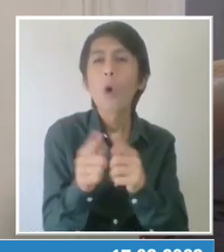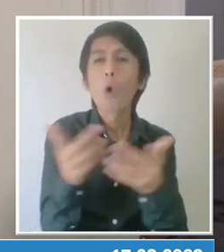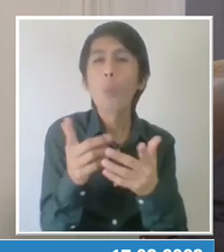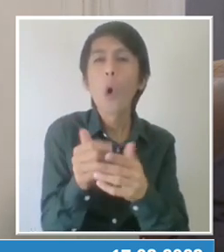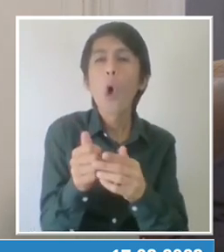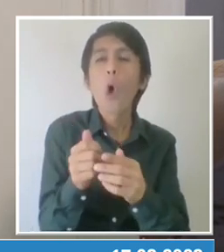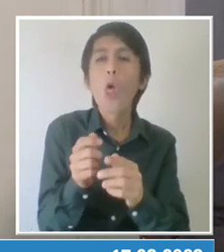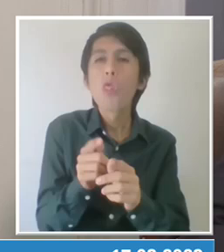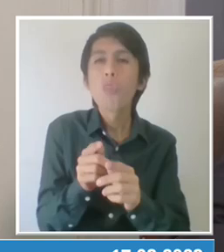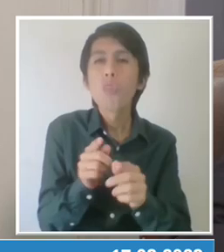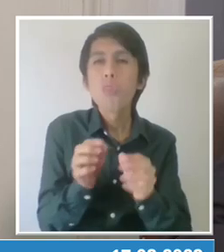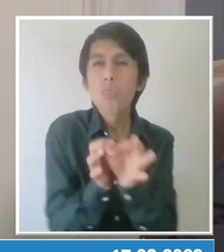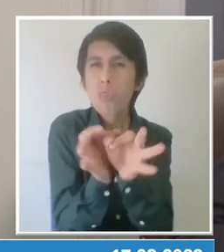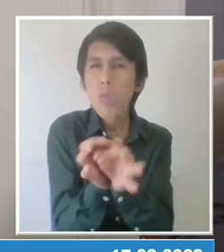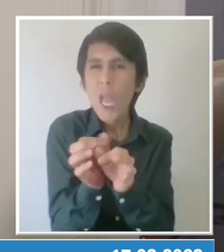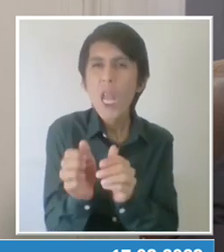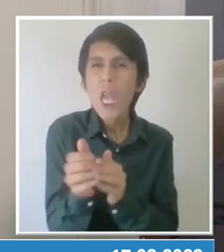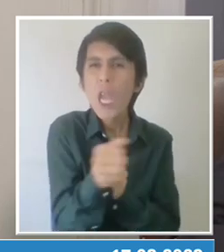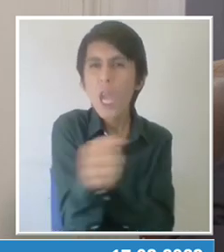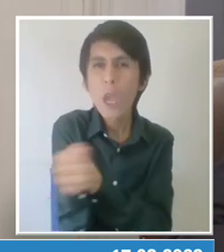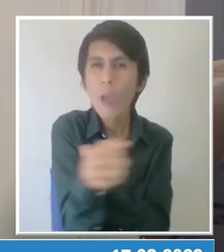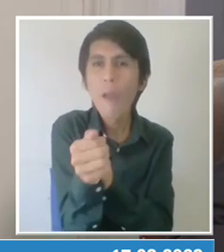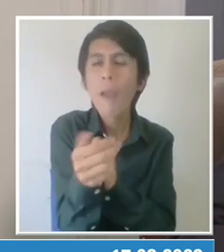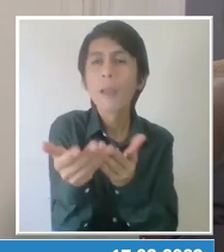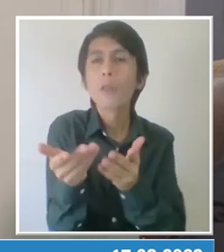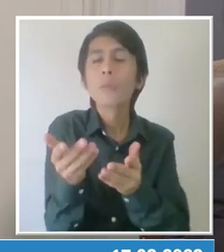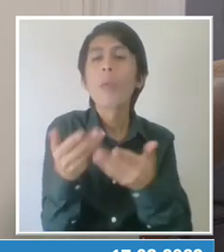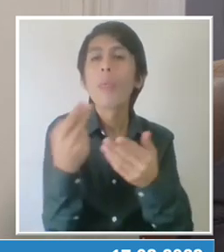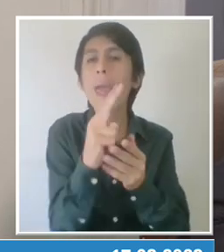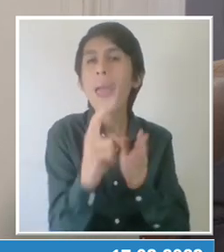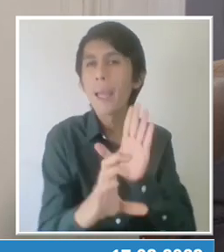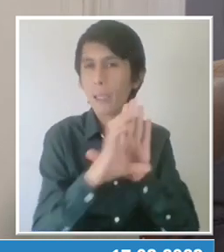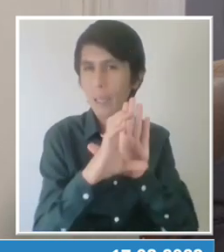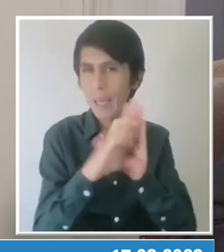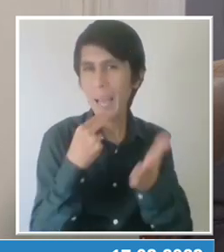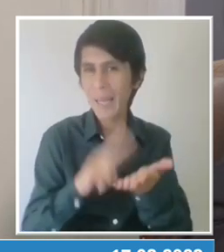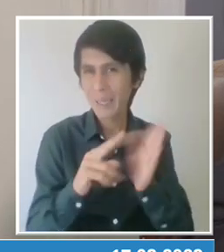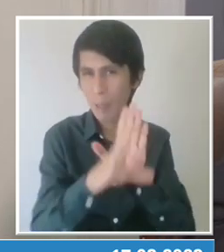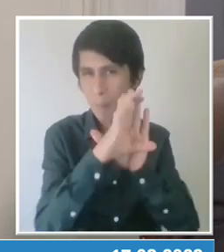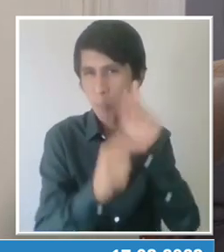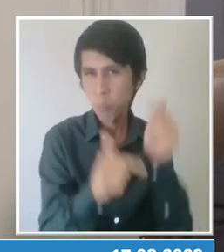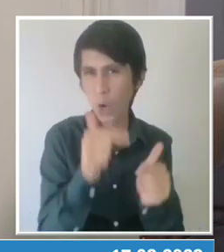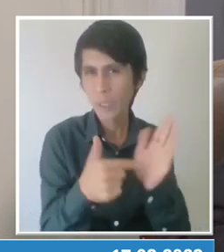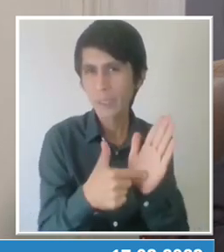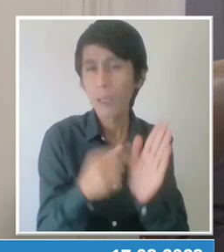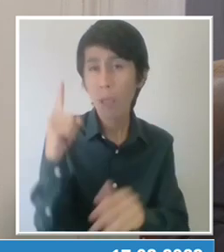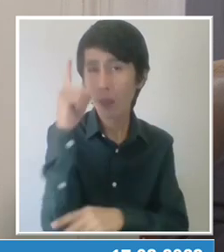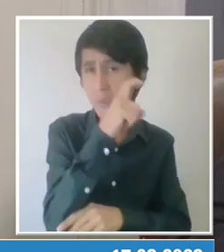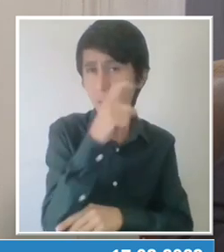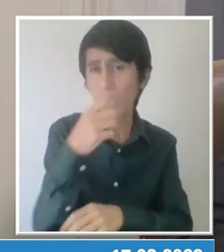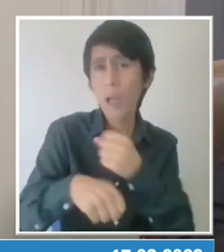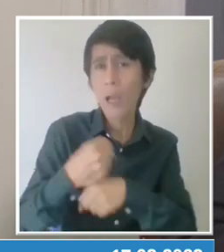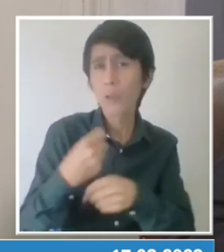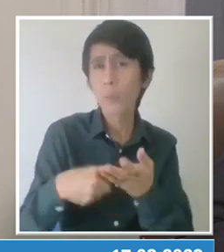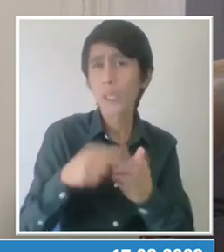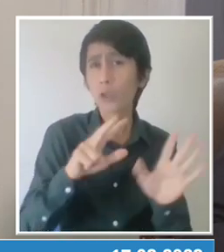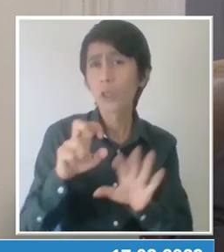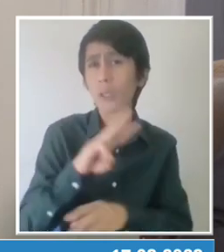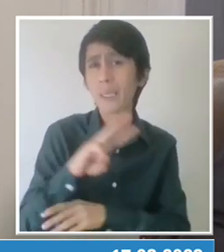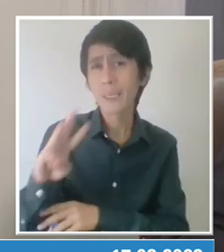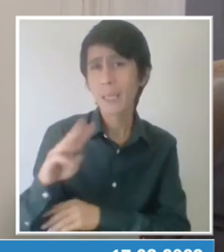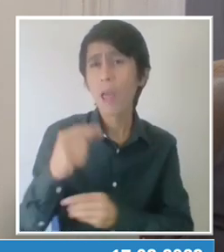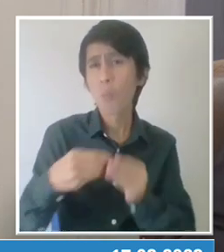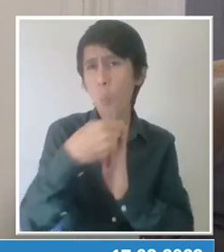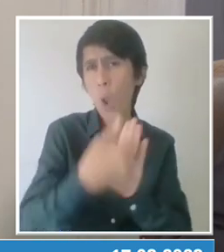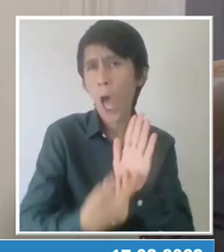Política. Es difícil redactar preámbulos. La Carta de 1833 era extensa y